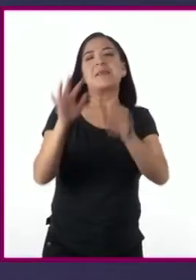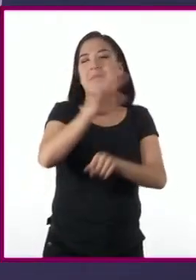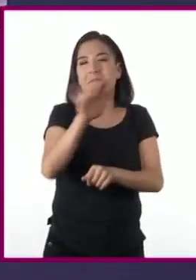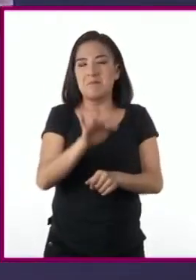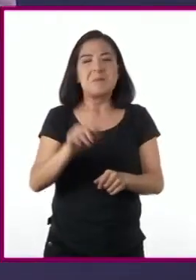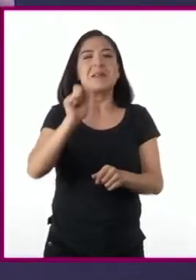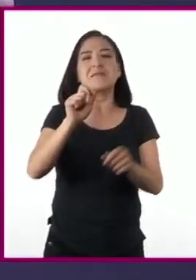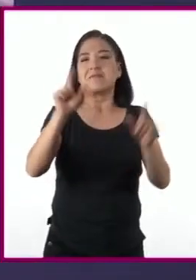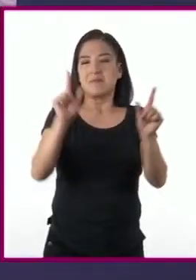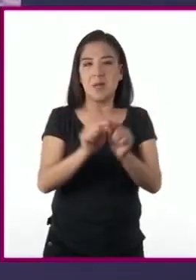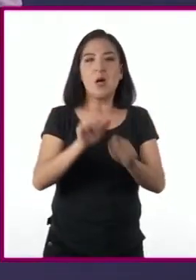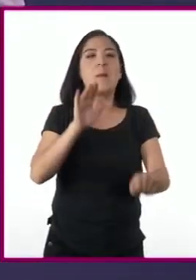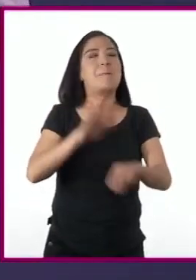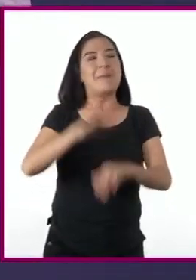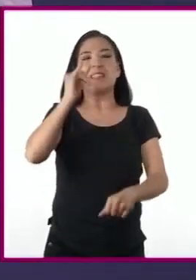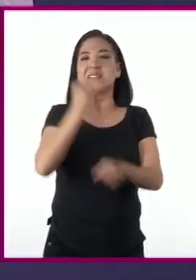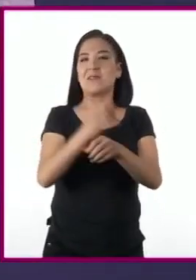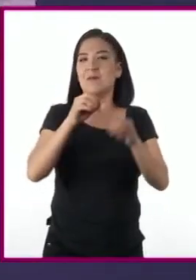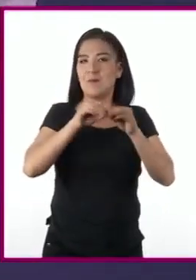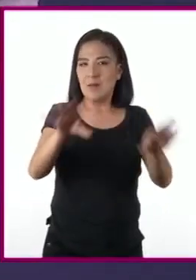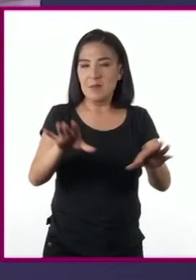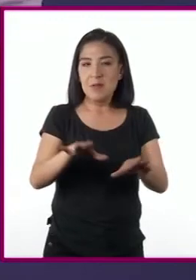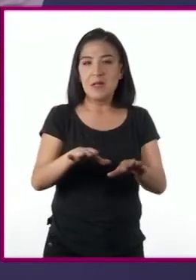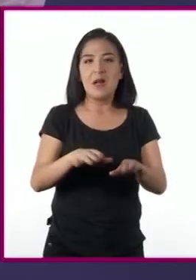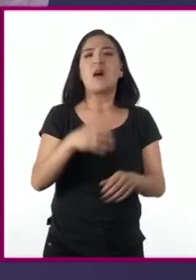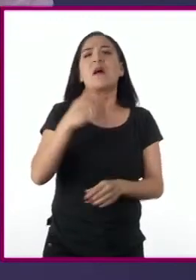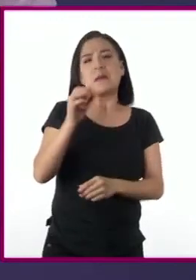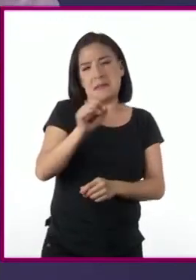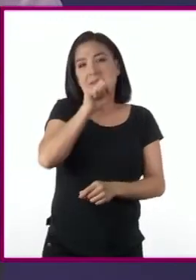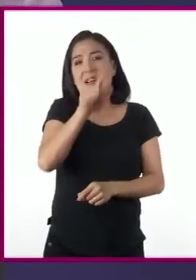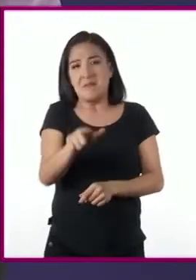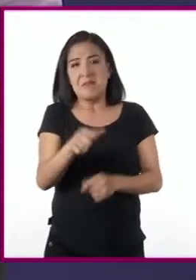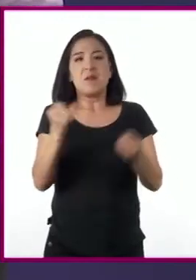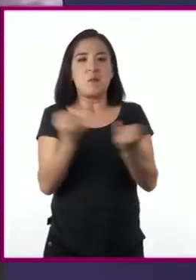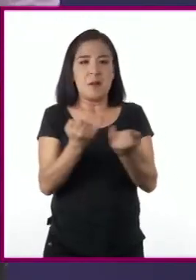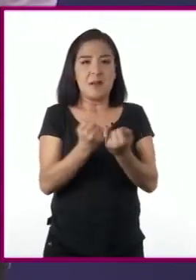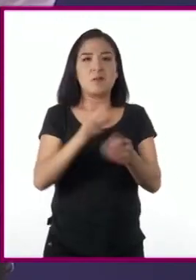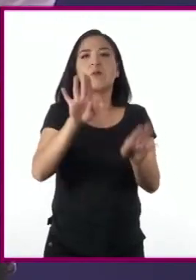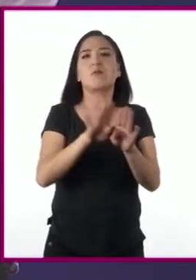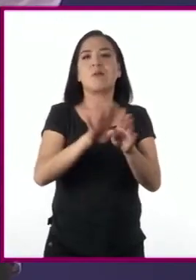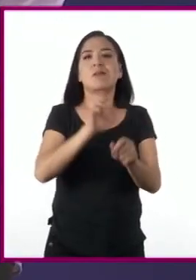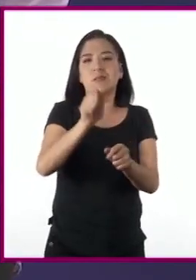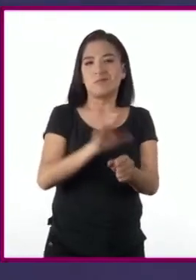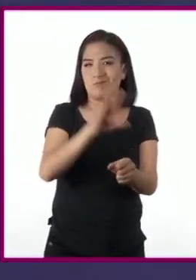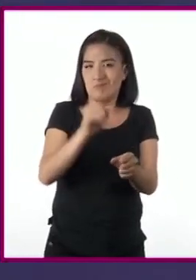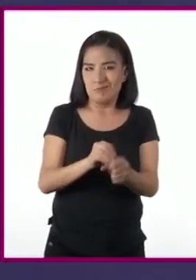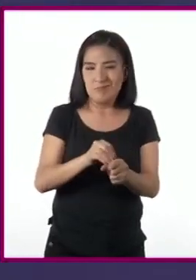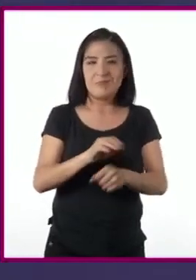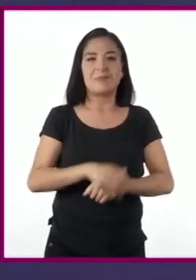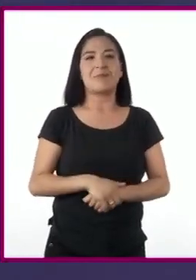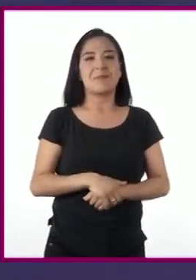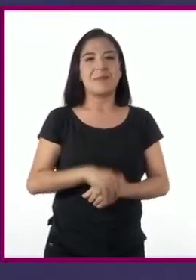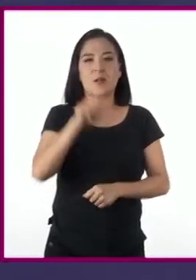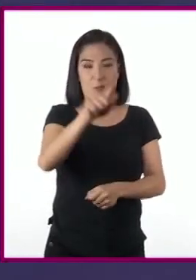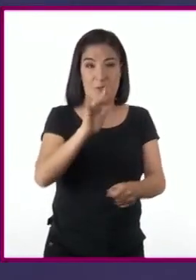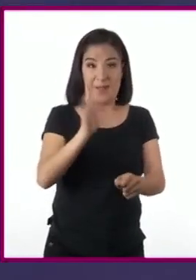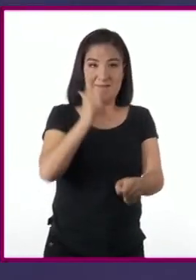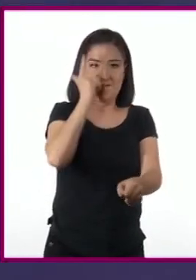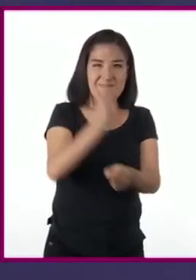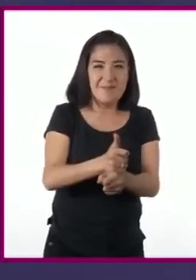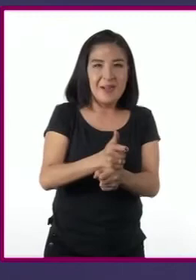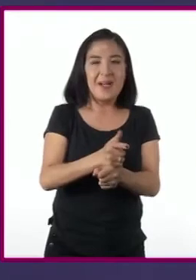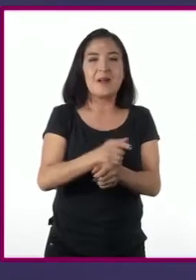les parece que trae mejor información? ¿O si de alguna manera se complementan? ¿Se dieron cuenta que